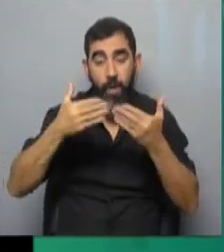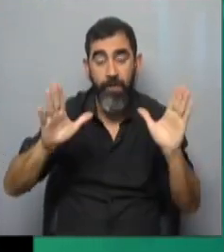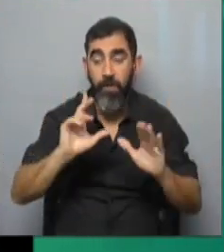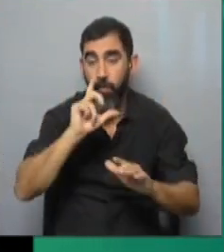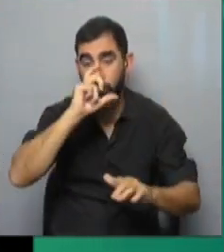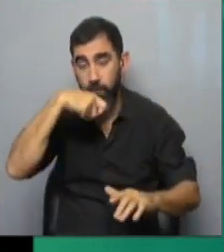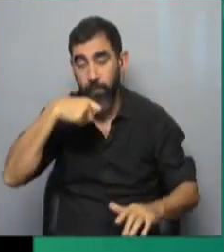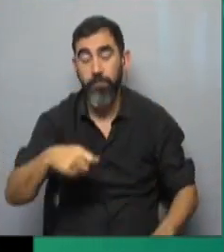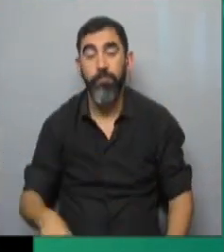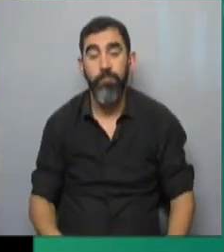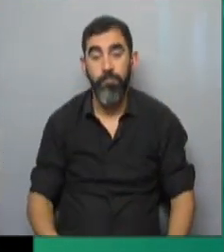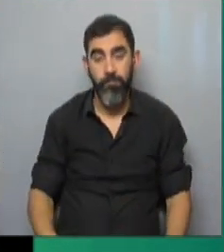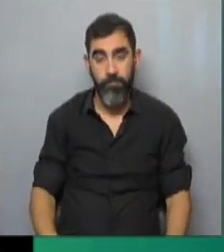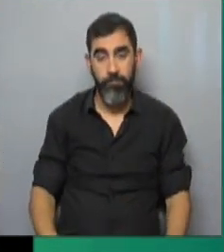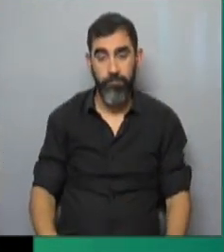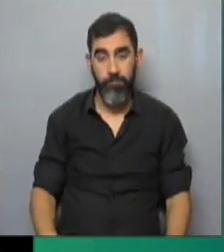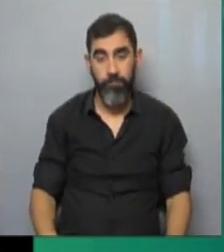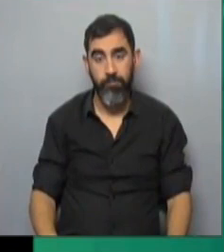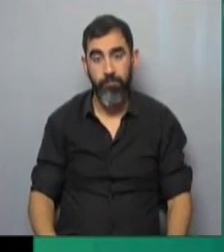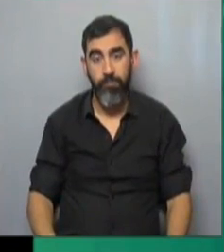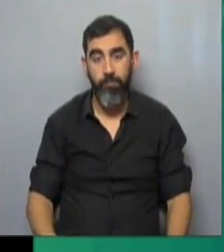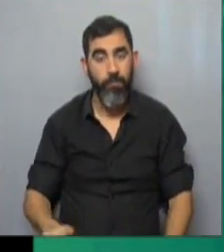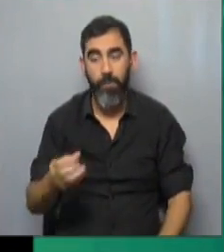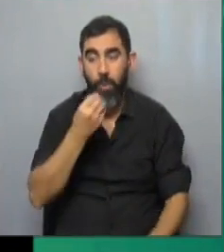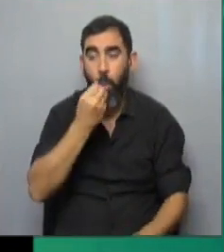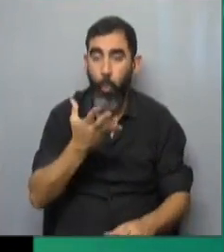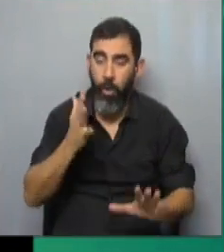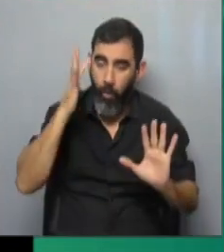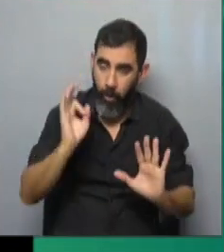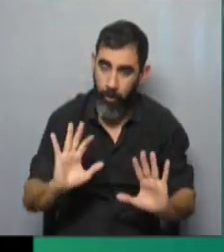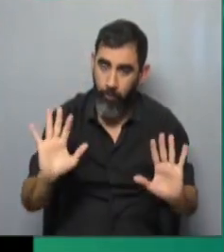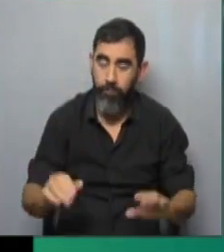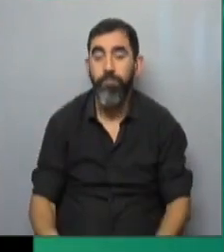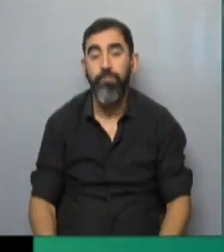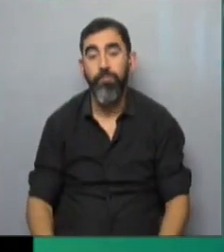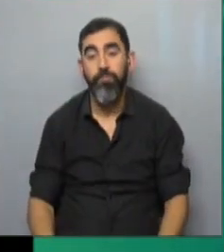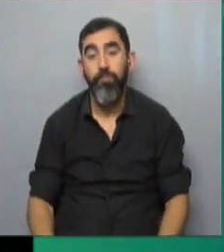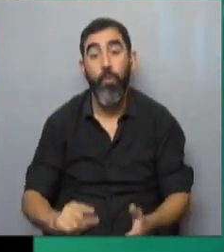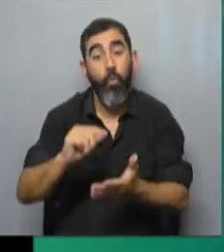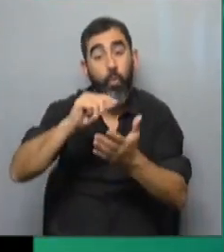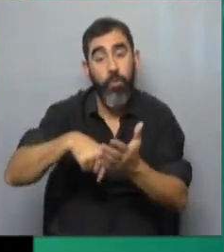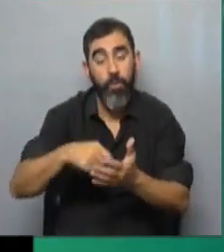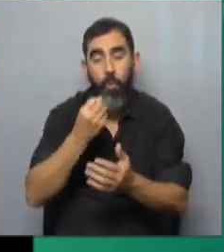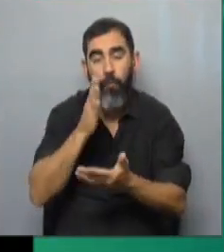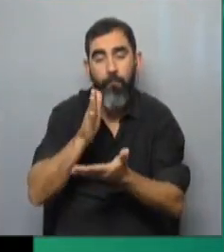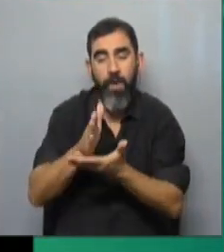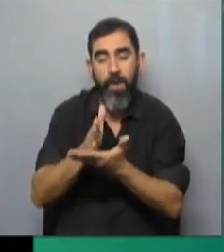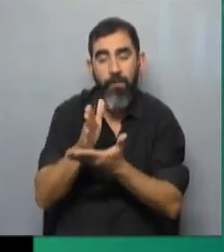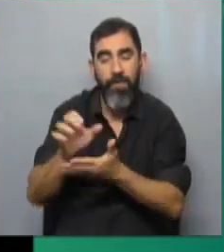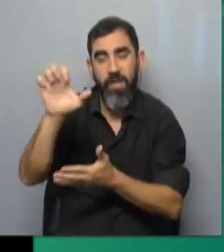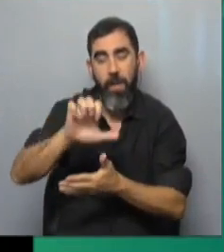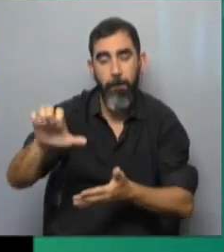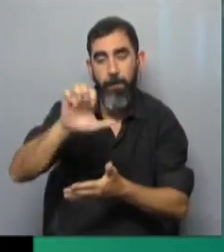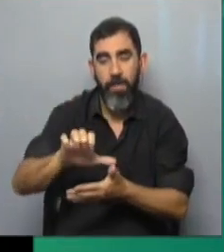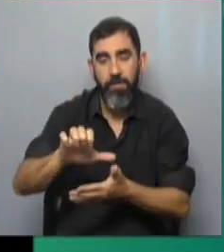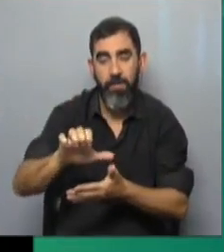de Montevideo, no da buena impresión en ese sentido, ¿no? Es un contrato que las beneficia muchísimo